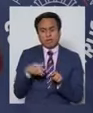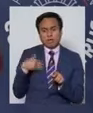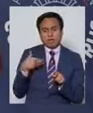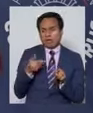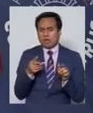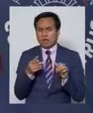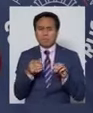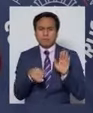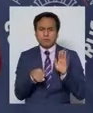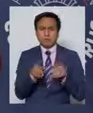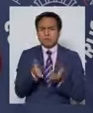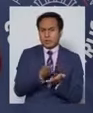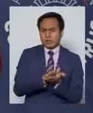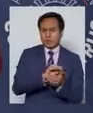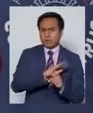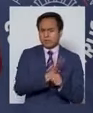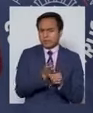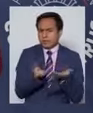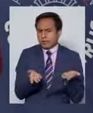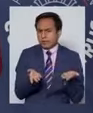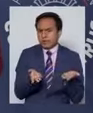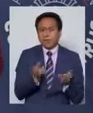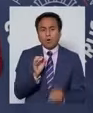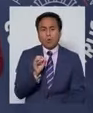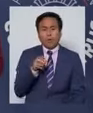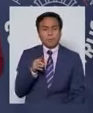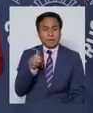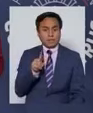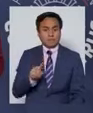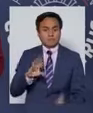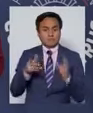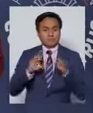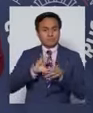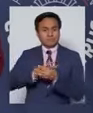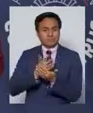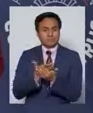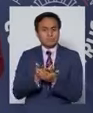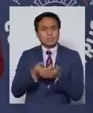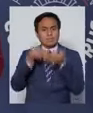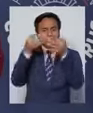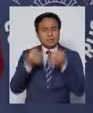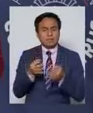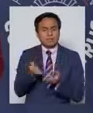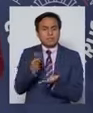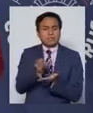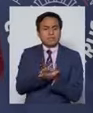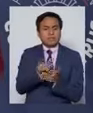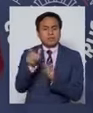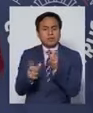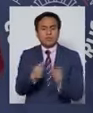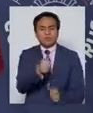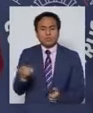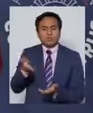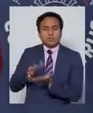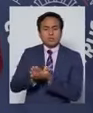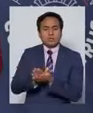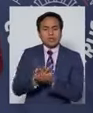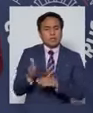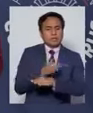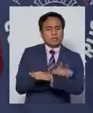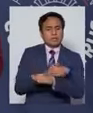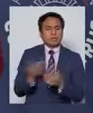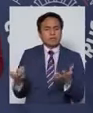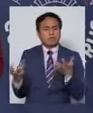muertes asociadas al COVID-19. La OMS pide definir los fallecidos a todos aquellos decesos con antecedentes